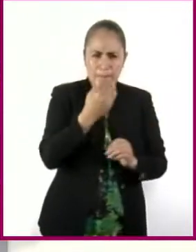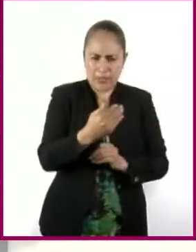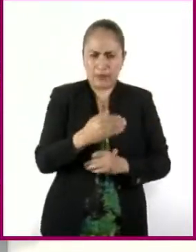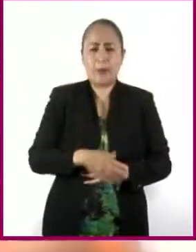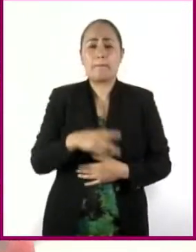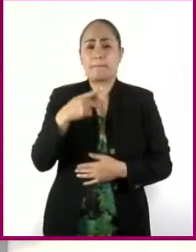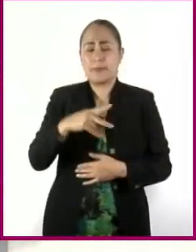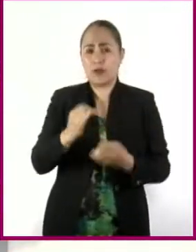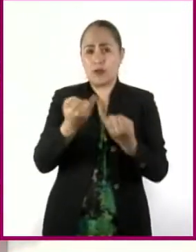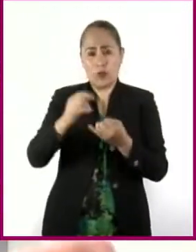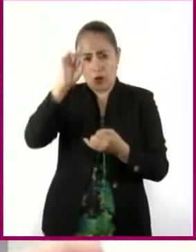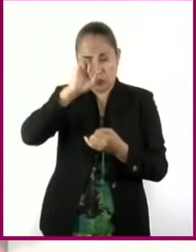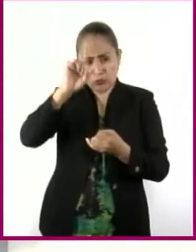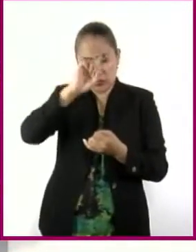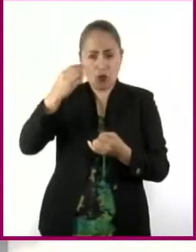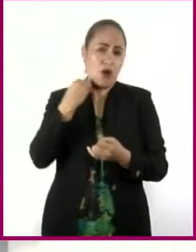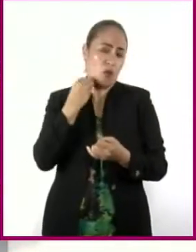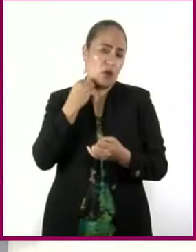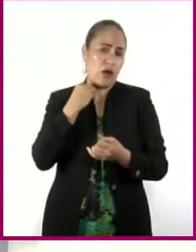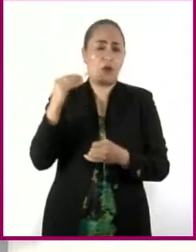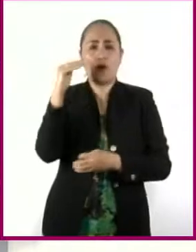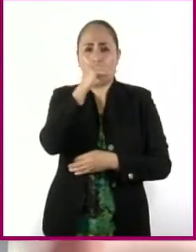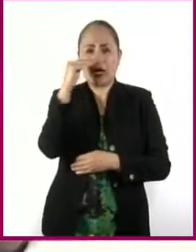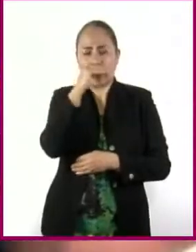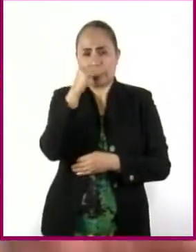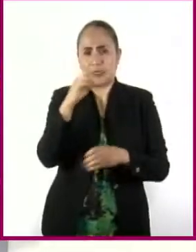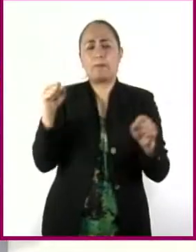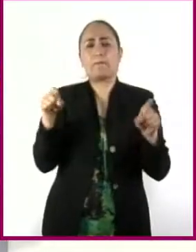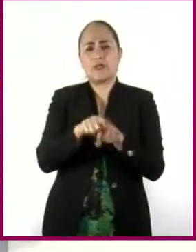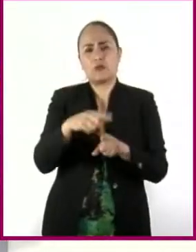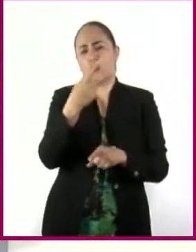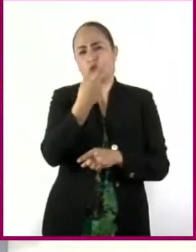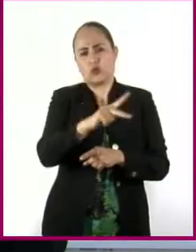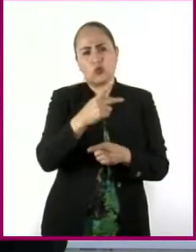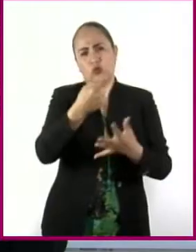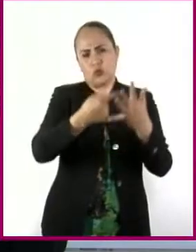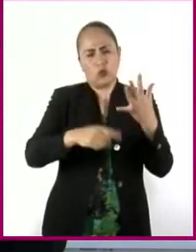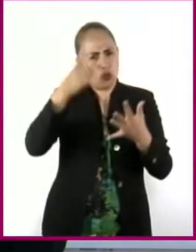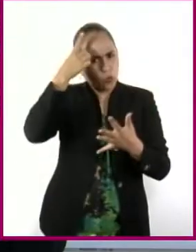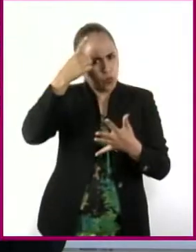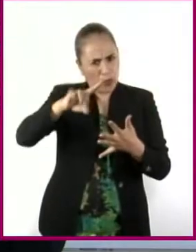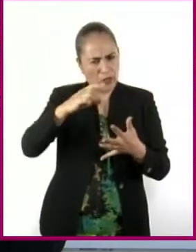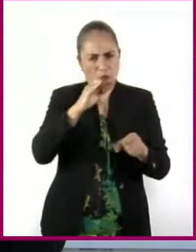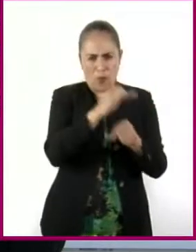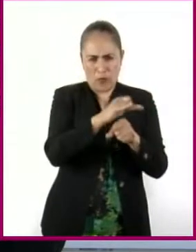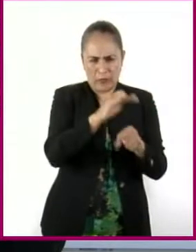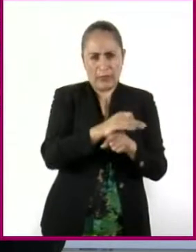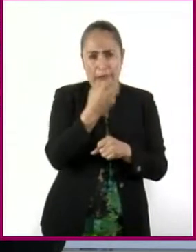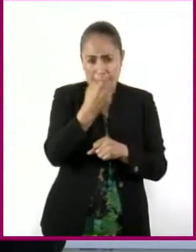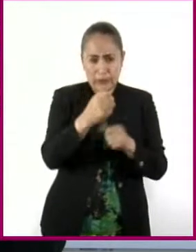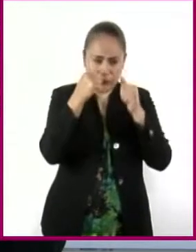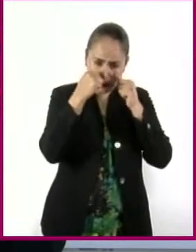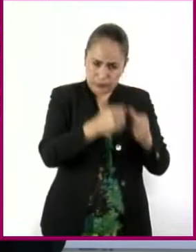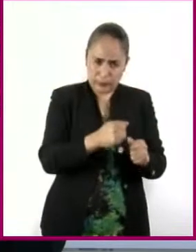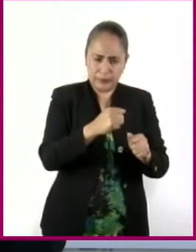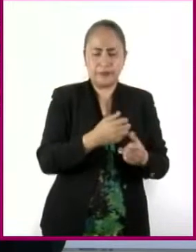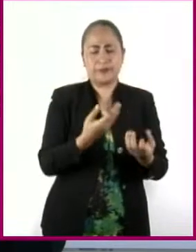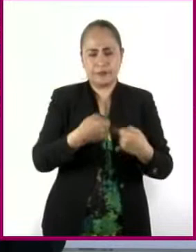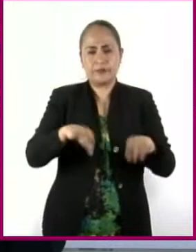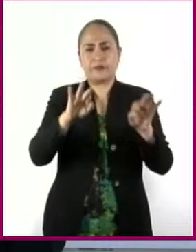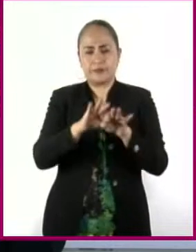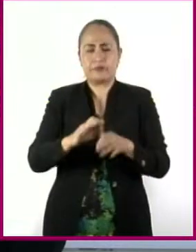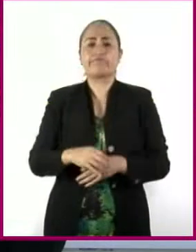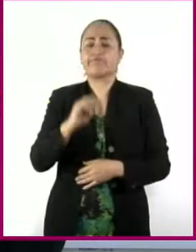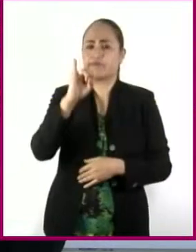asesoría jurídica gratuita y atención preferente para la protección de su patrimonio. Esto otro es súper importante. Fíjate, los